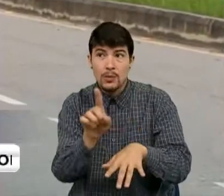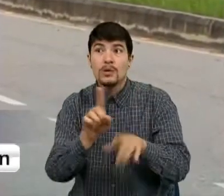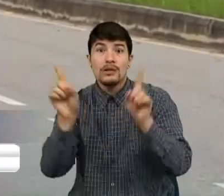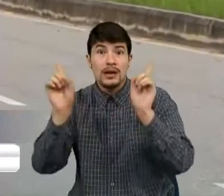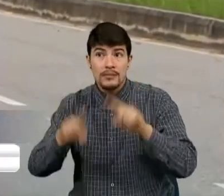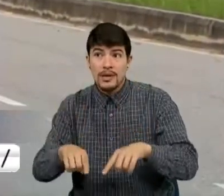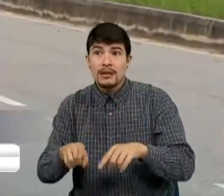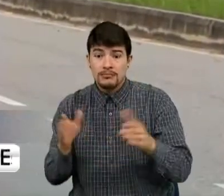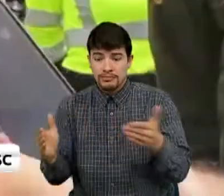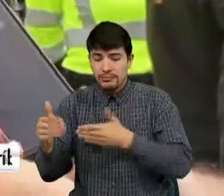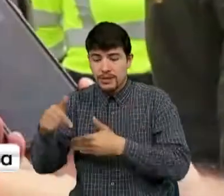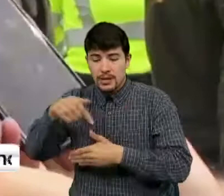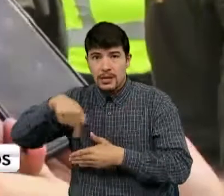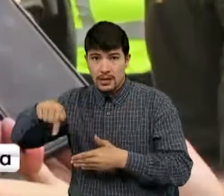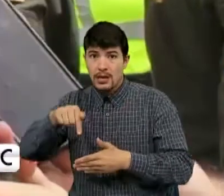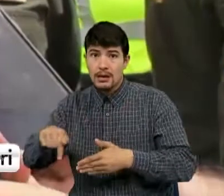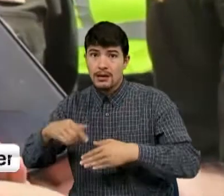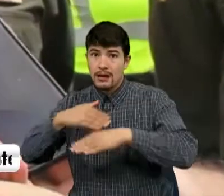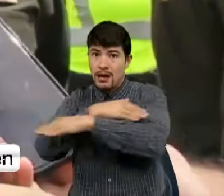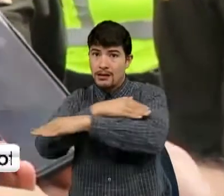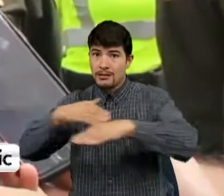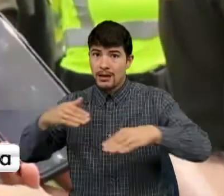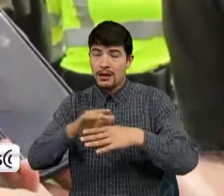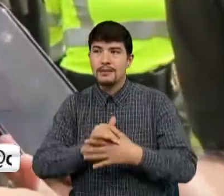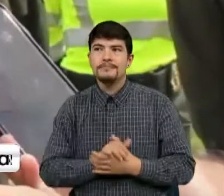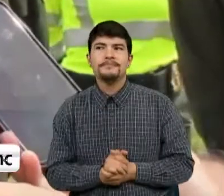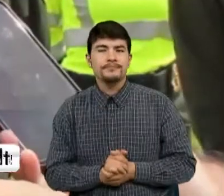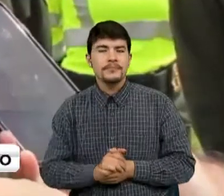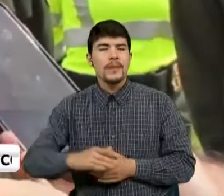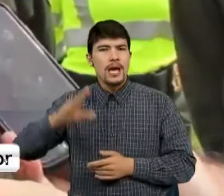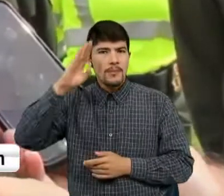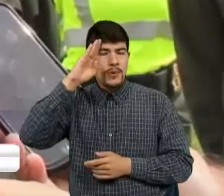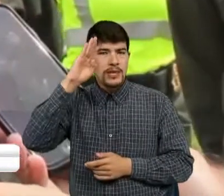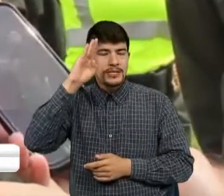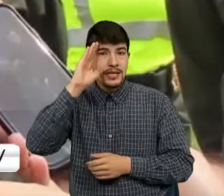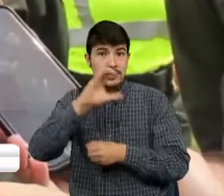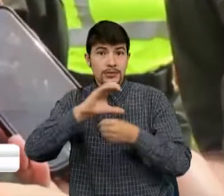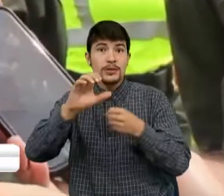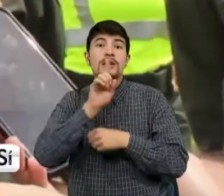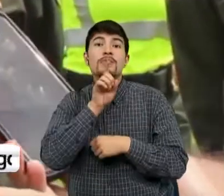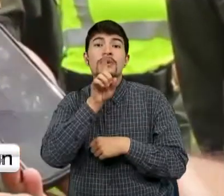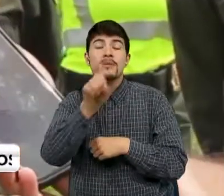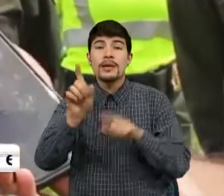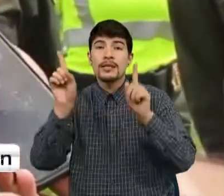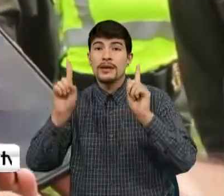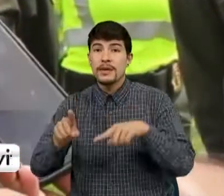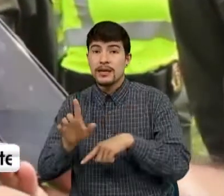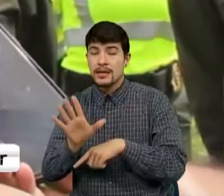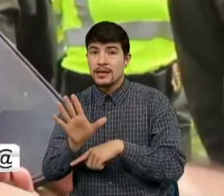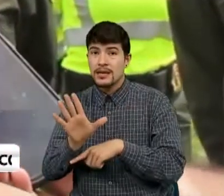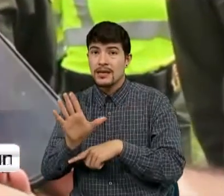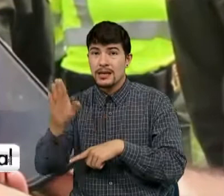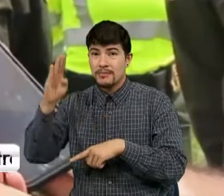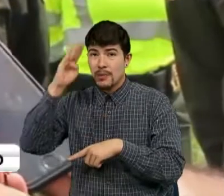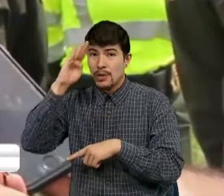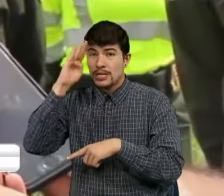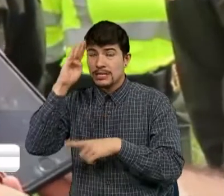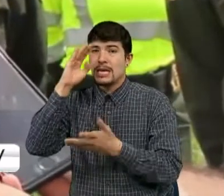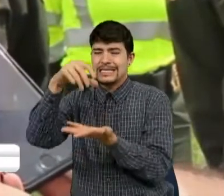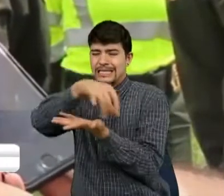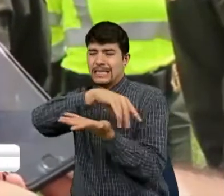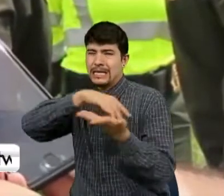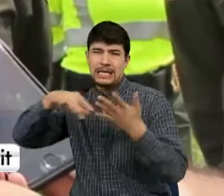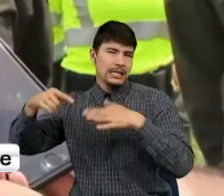los kit de carreteras entre la policía metropolitana de bucaramanga y el departamento de policía de santander